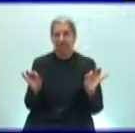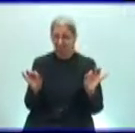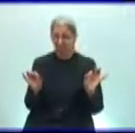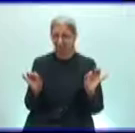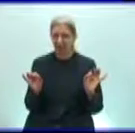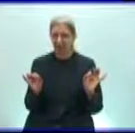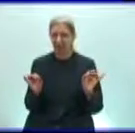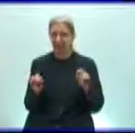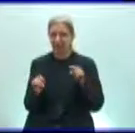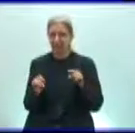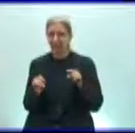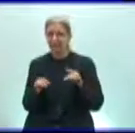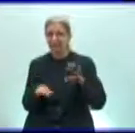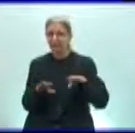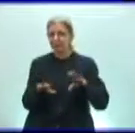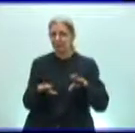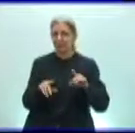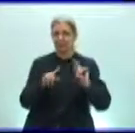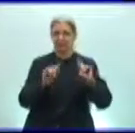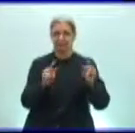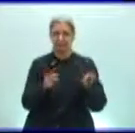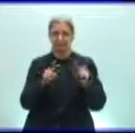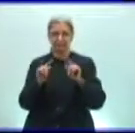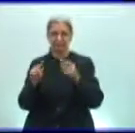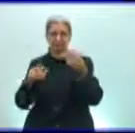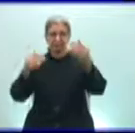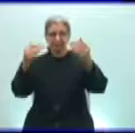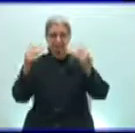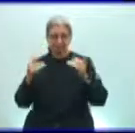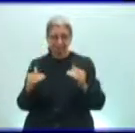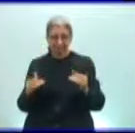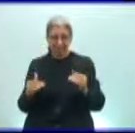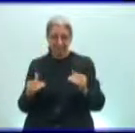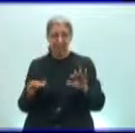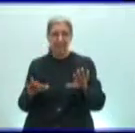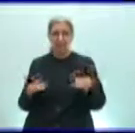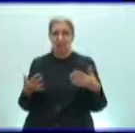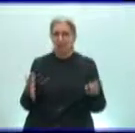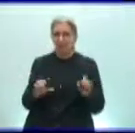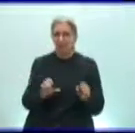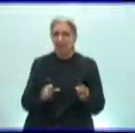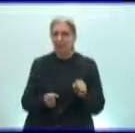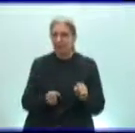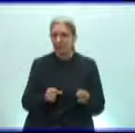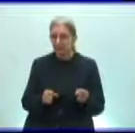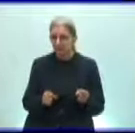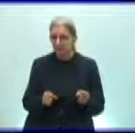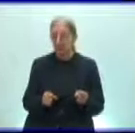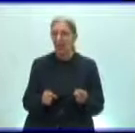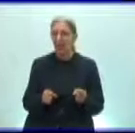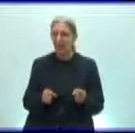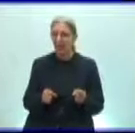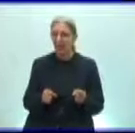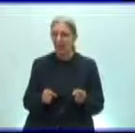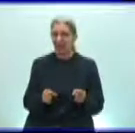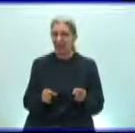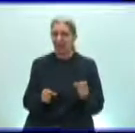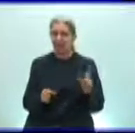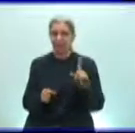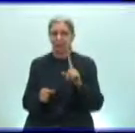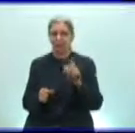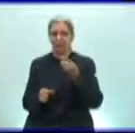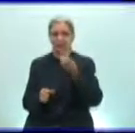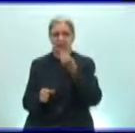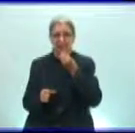Determinamos, factorizamos y determinamos el dominio. Observen, los valores que no puede